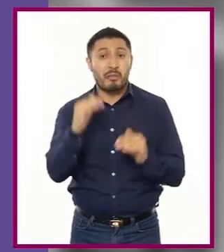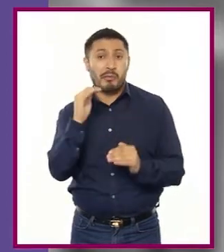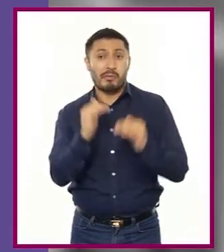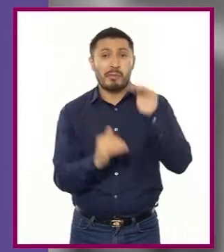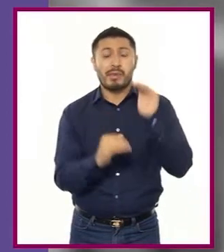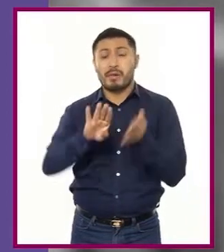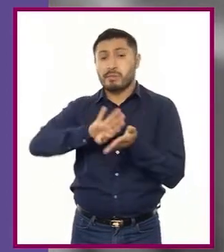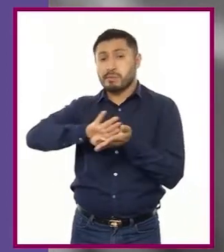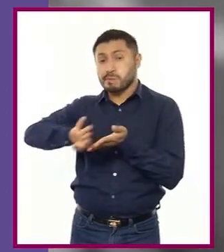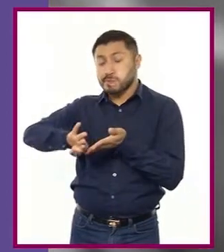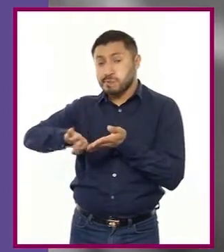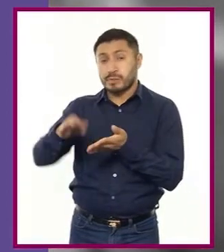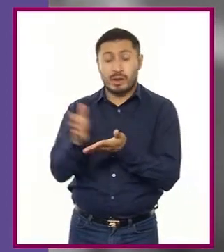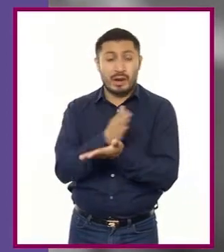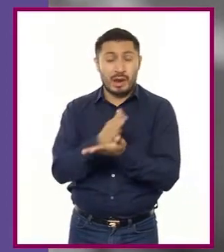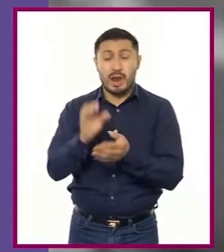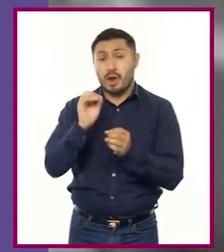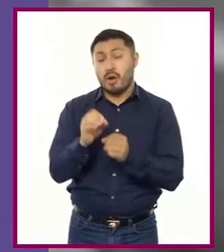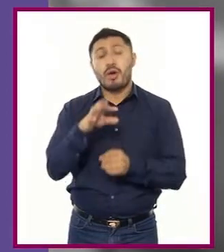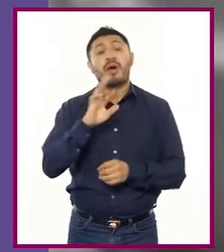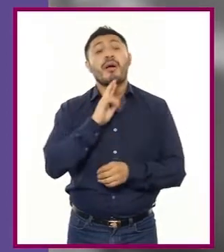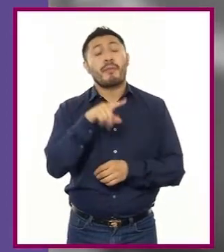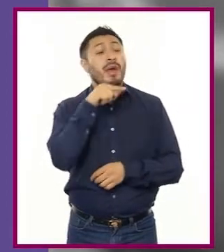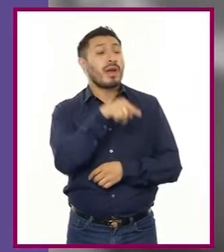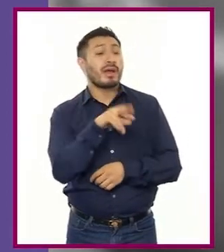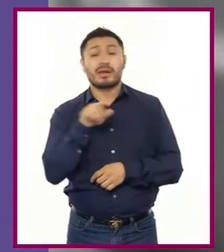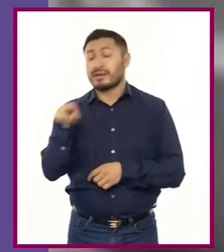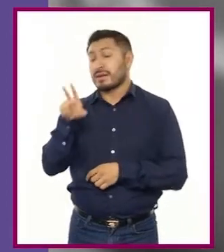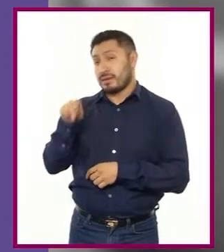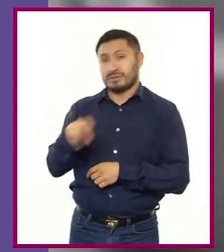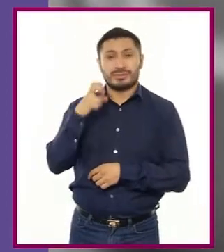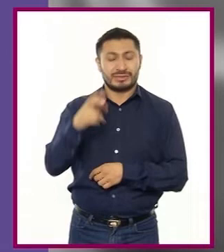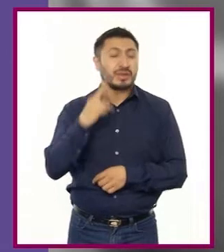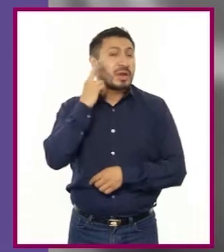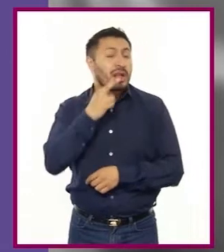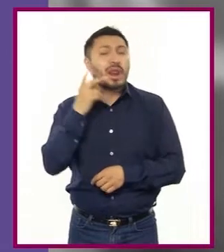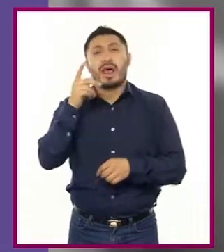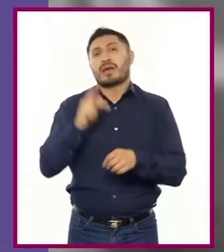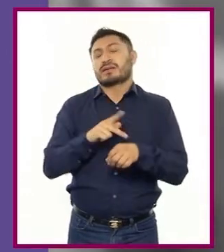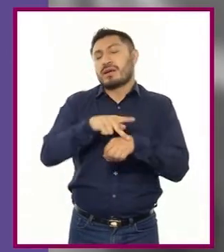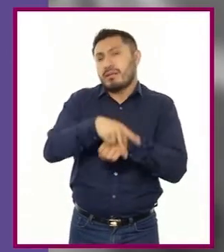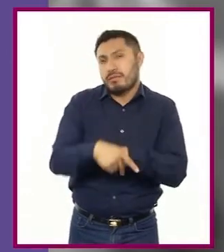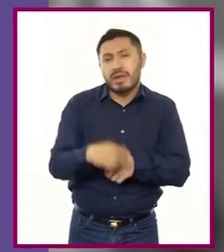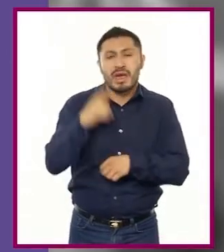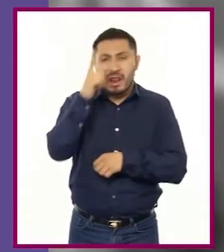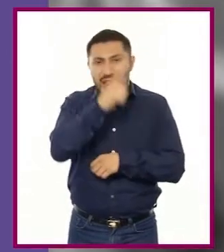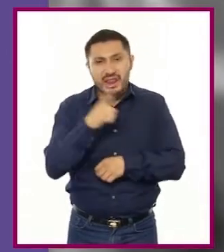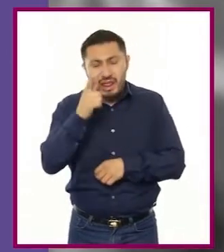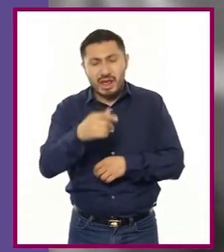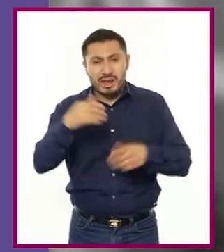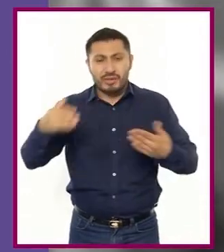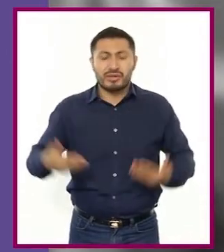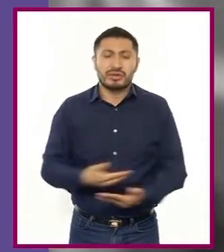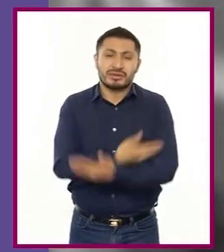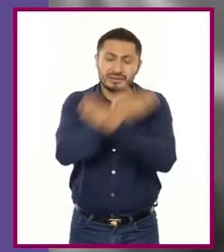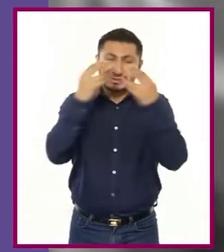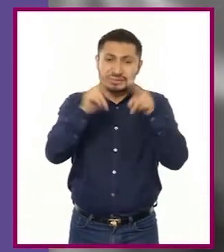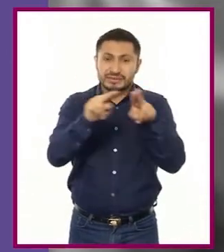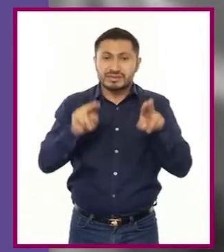exclusión, restricción o preferencia basada en motivos de raza, color, lengua u origen nacional o